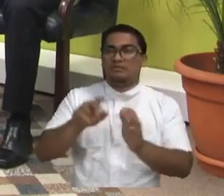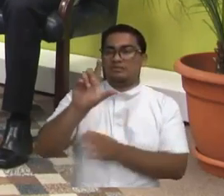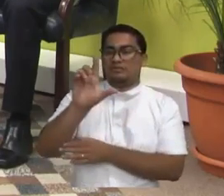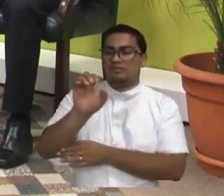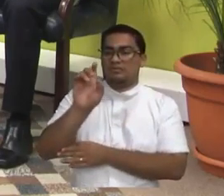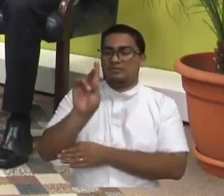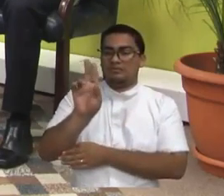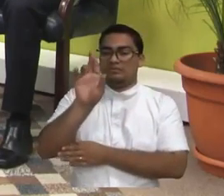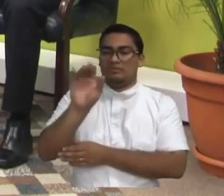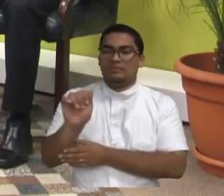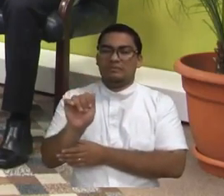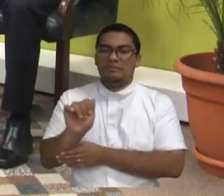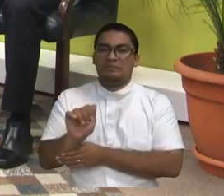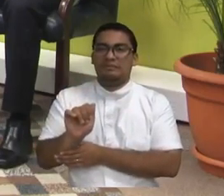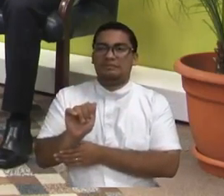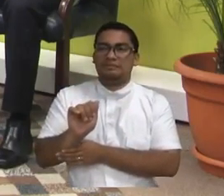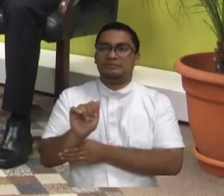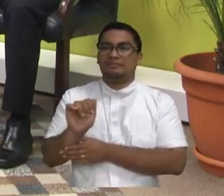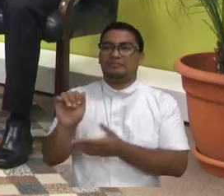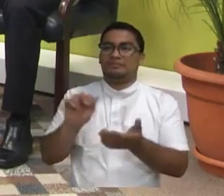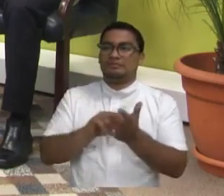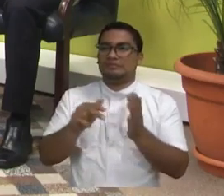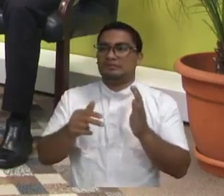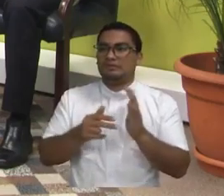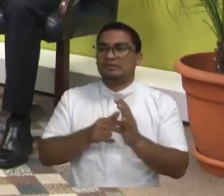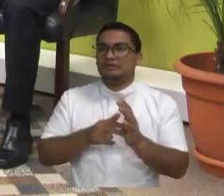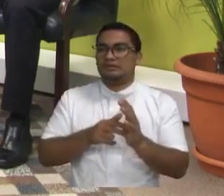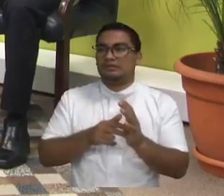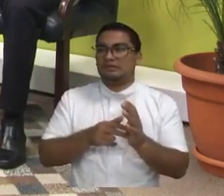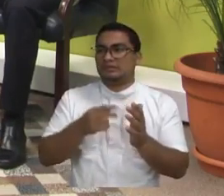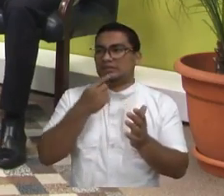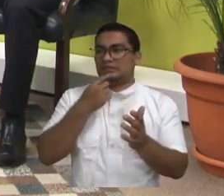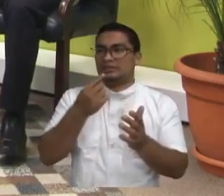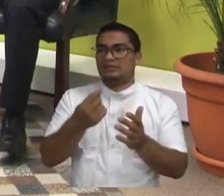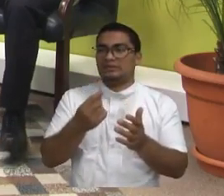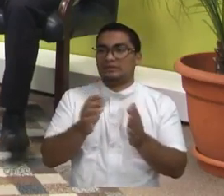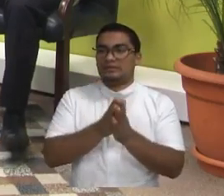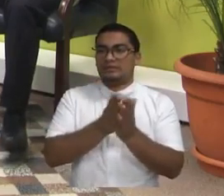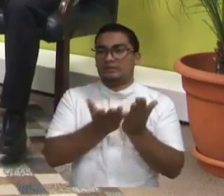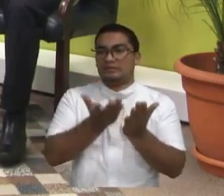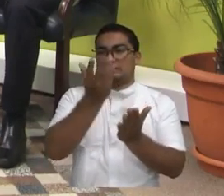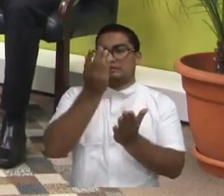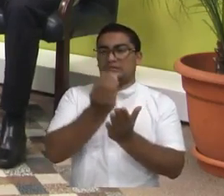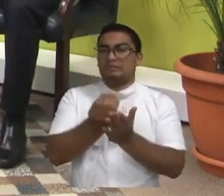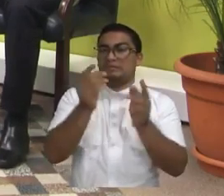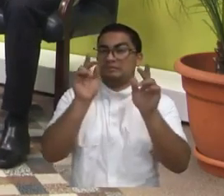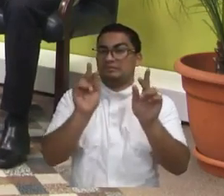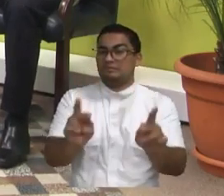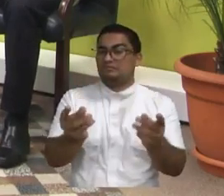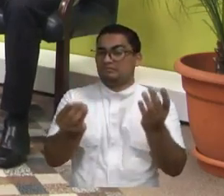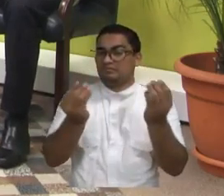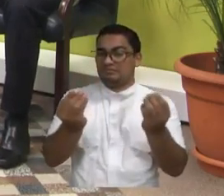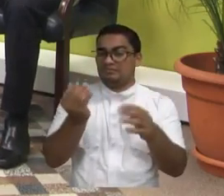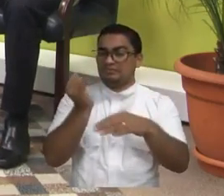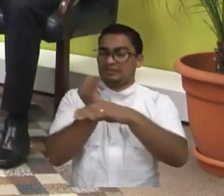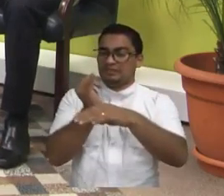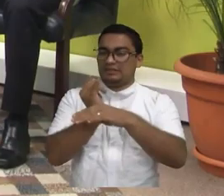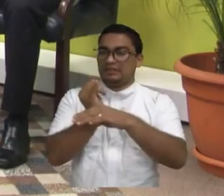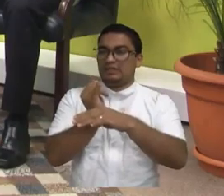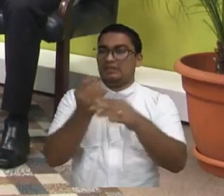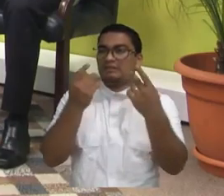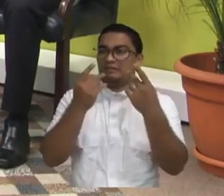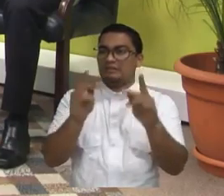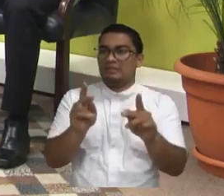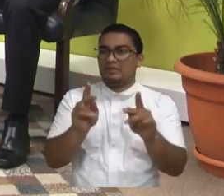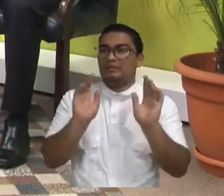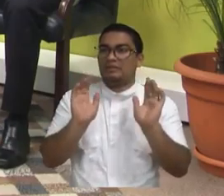historias de lepra, que son los primeros 5 o 6 libros de la Biblia. Una persona muy religiosa, pero a pesar de eso,